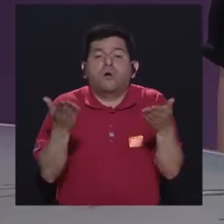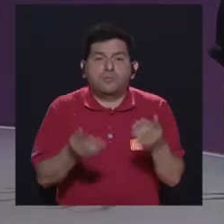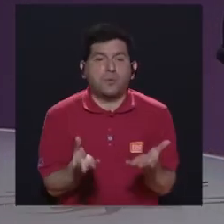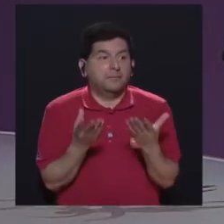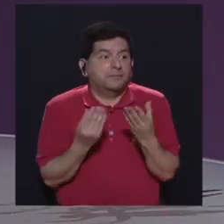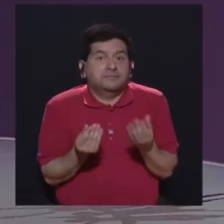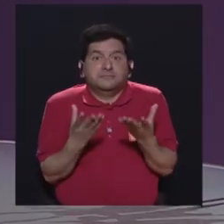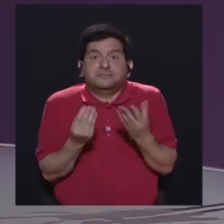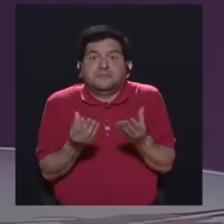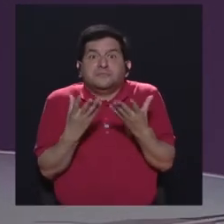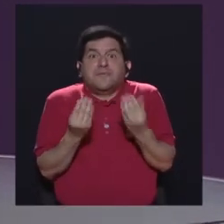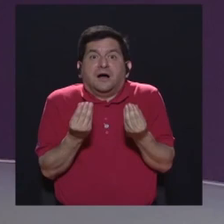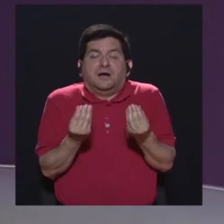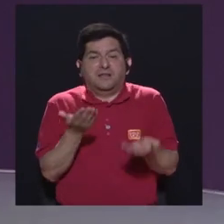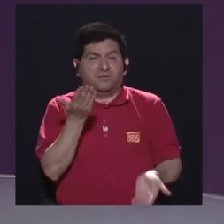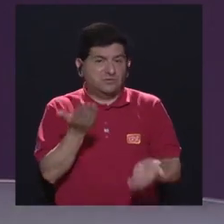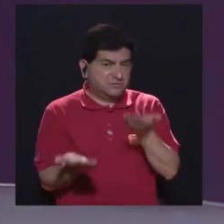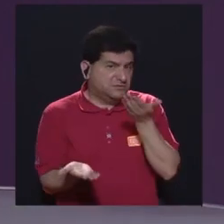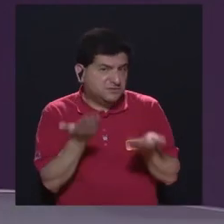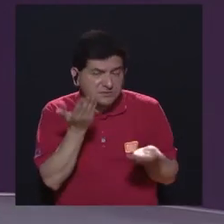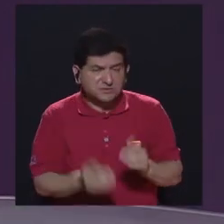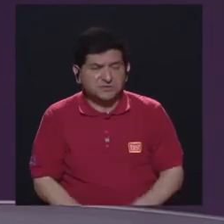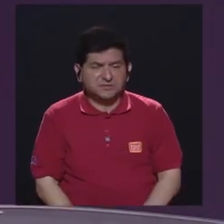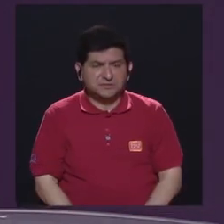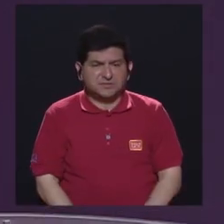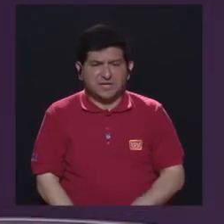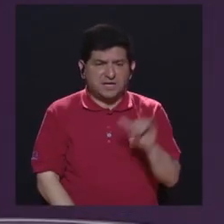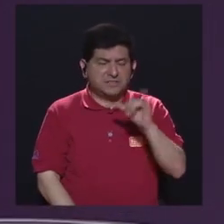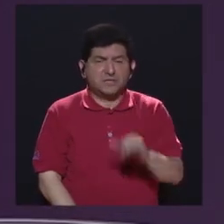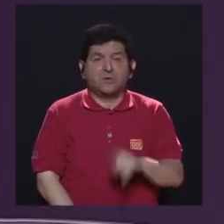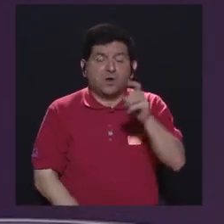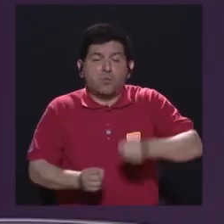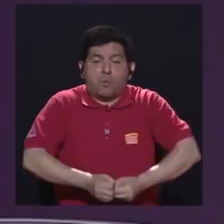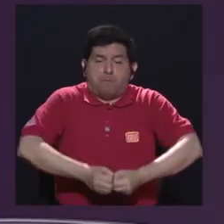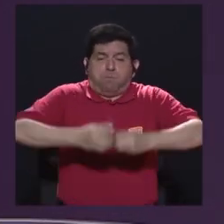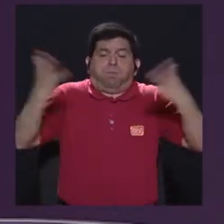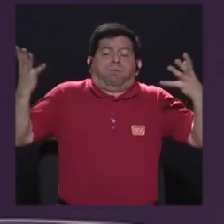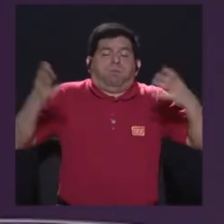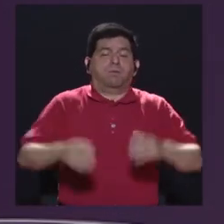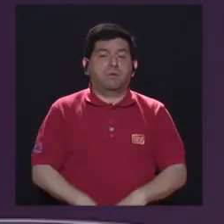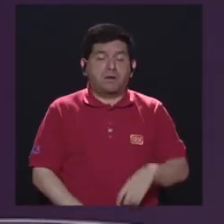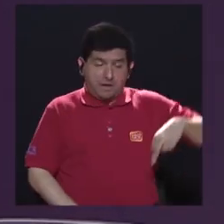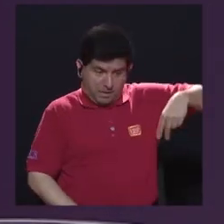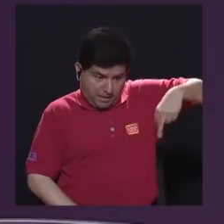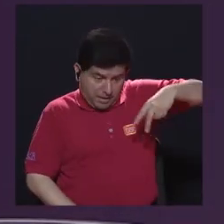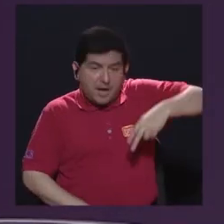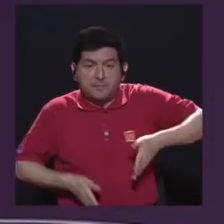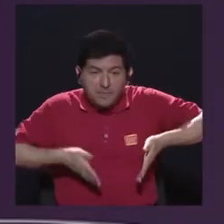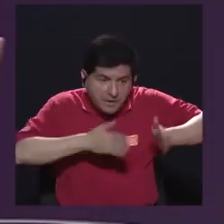Aterra, ¿verdad? Y es un poco como, es casi ser una bomba molotov ahí caminante